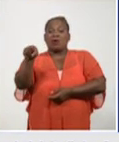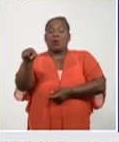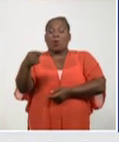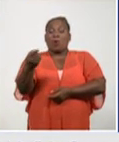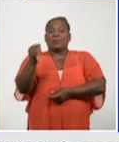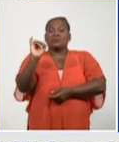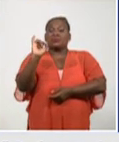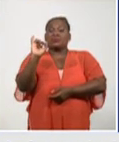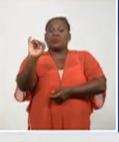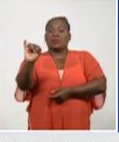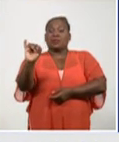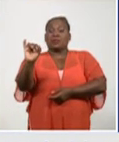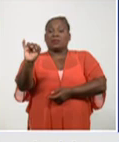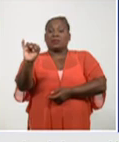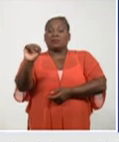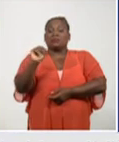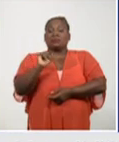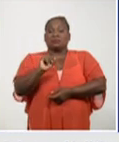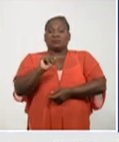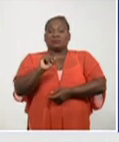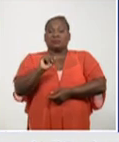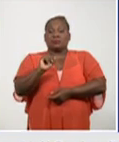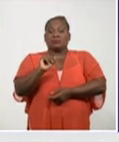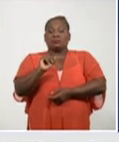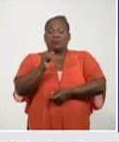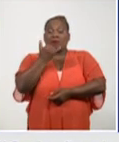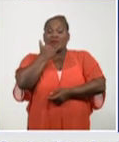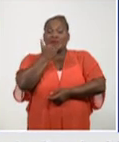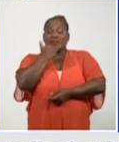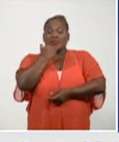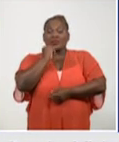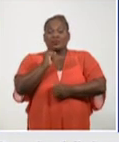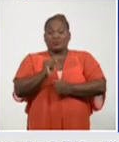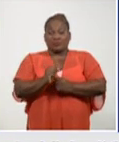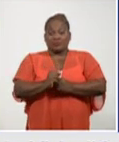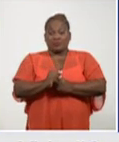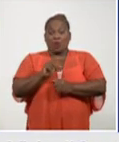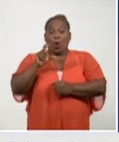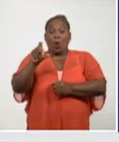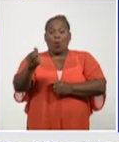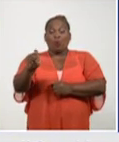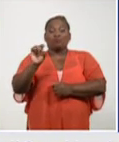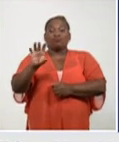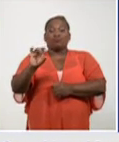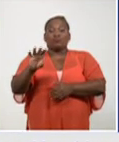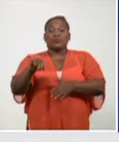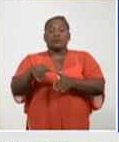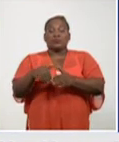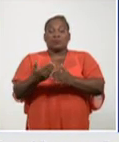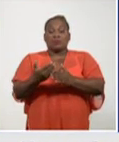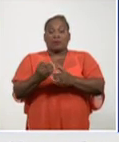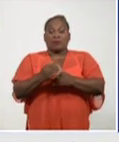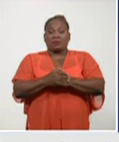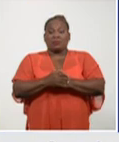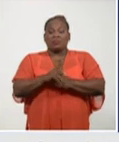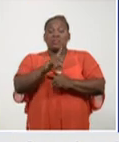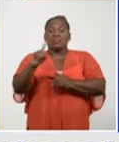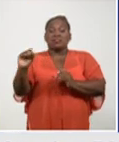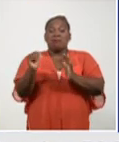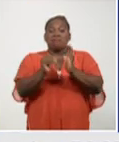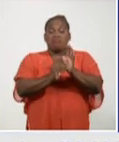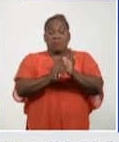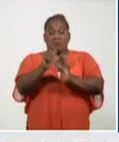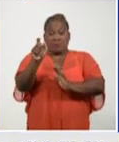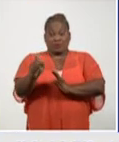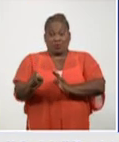116,6, tasa de incidencia de casos en los últimos 15 días por 100.000 habitantes.